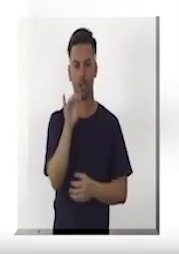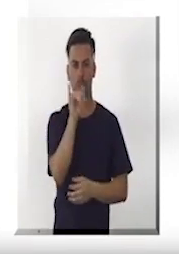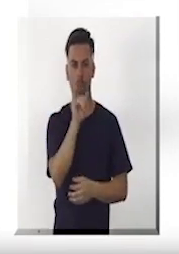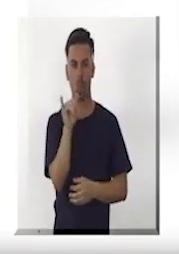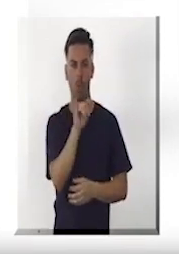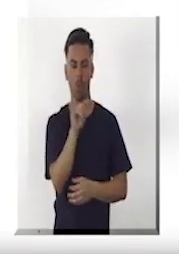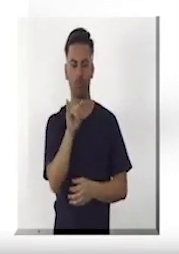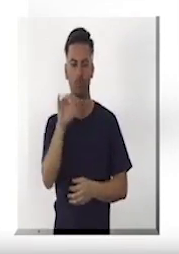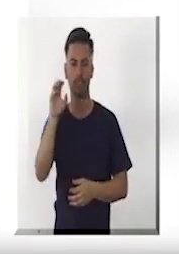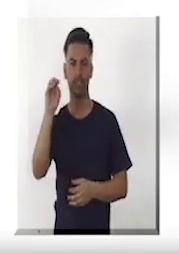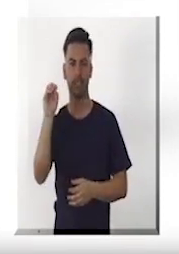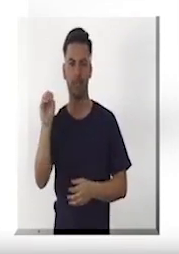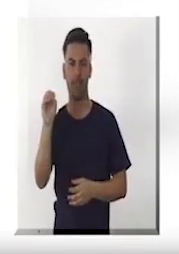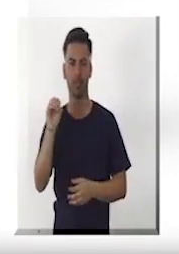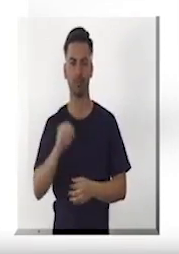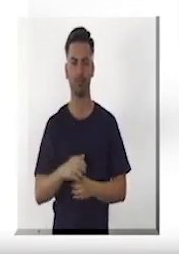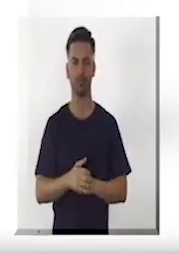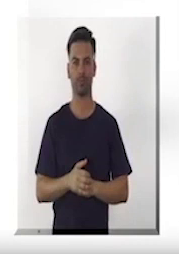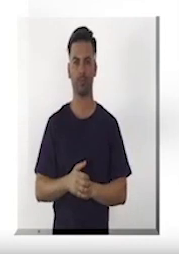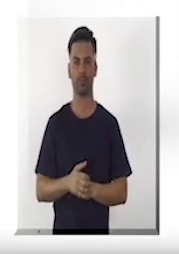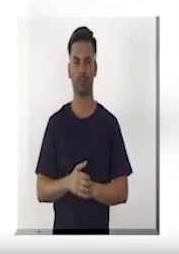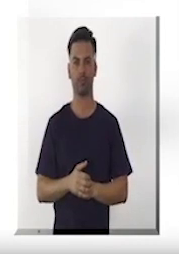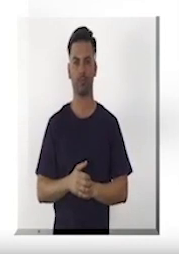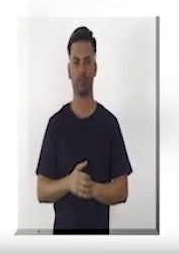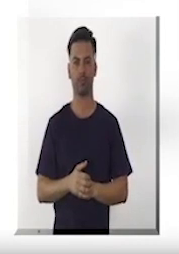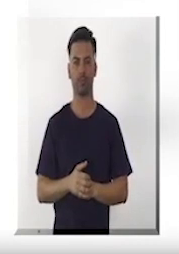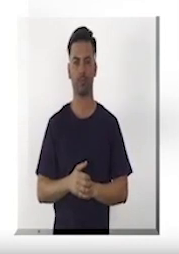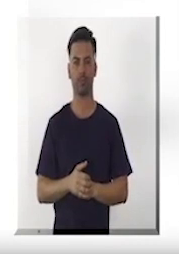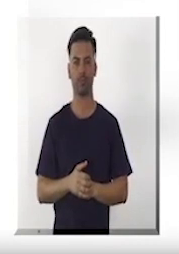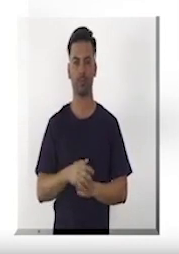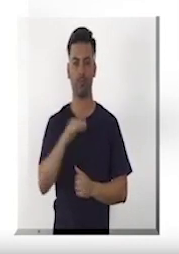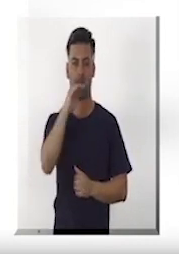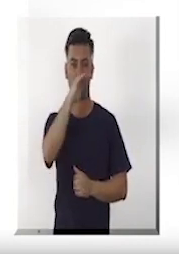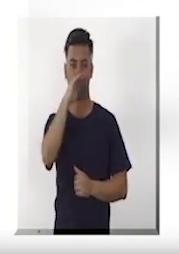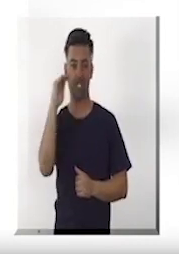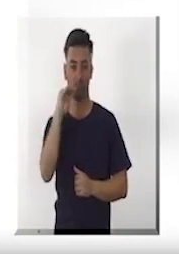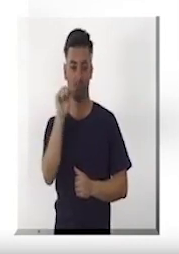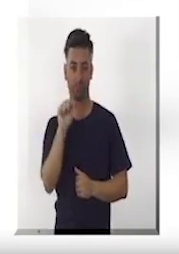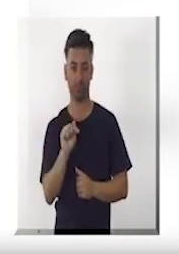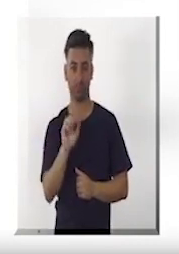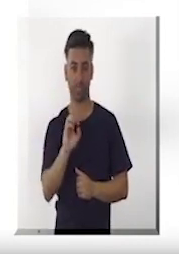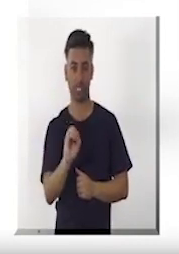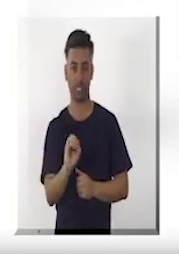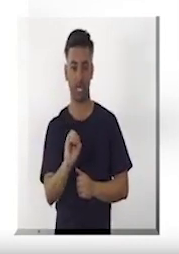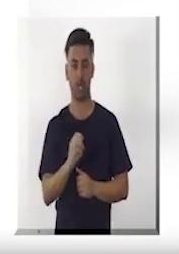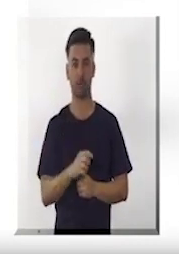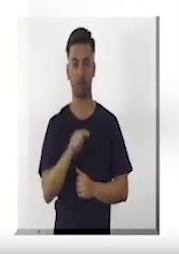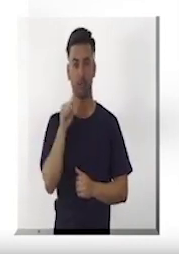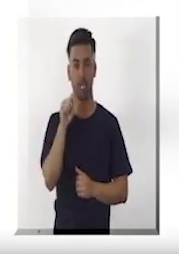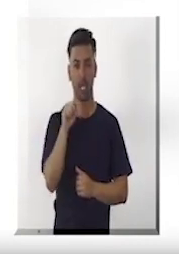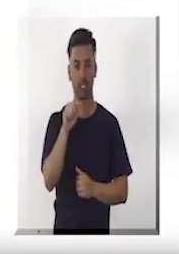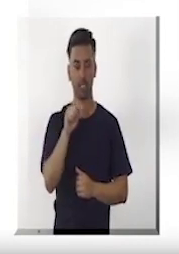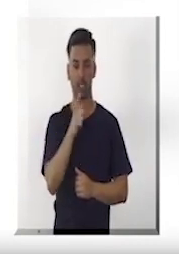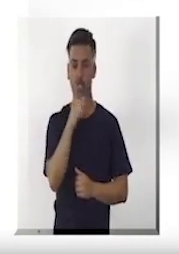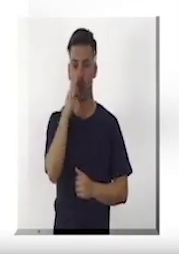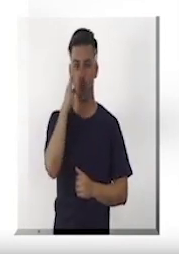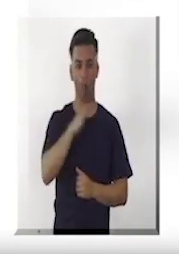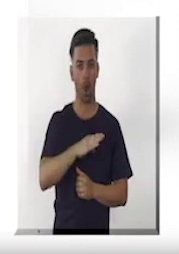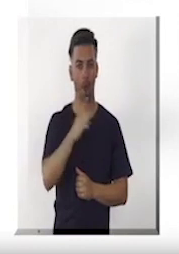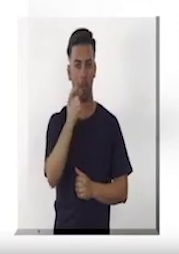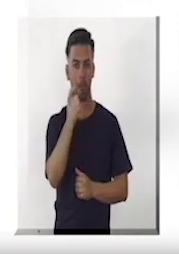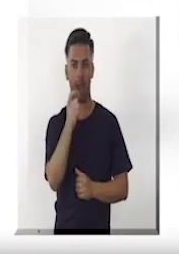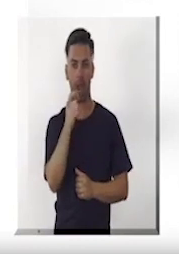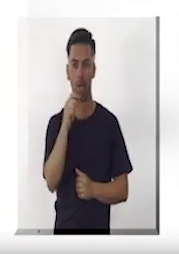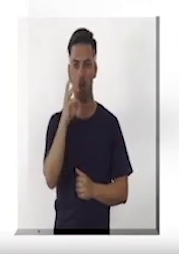denominador 0. Luego, esta expresión algebraica no tiene valor